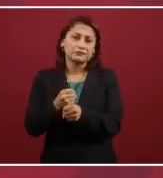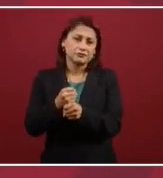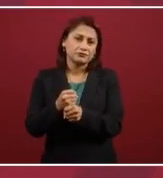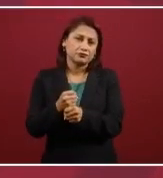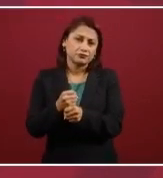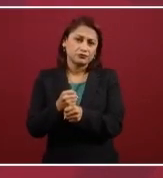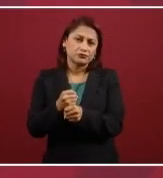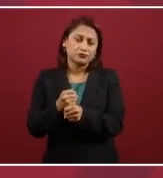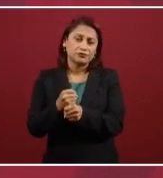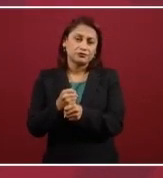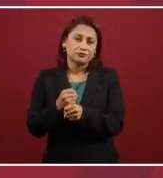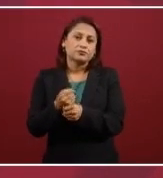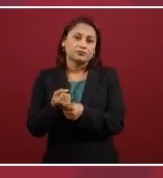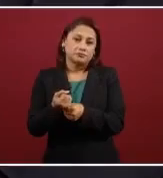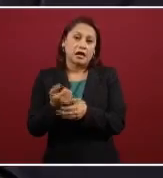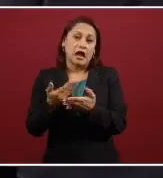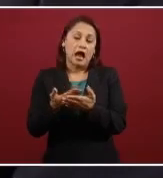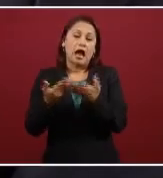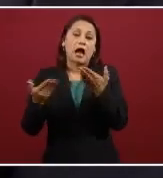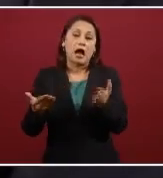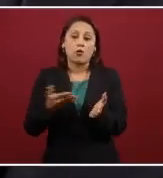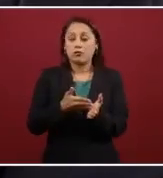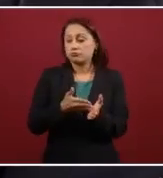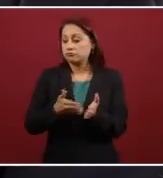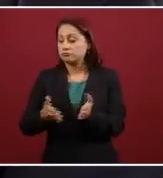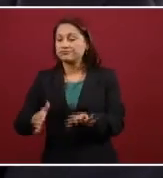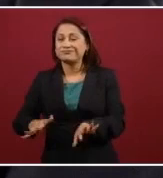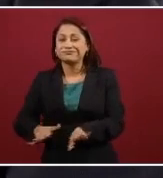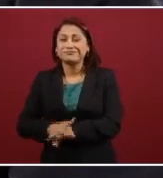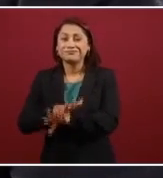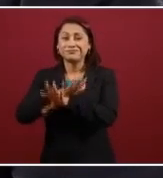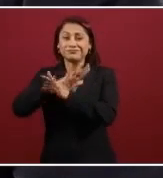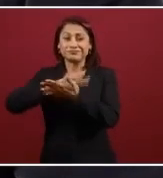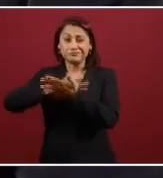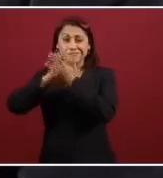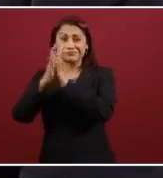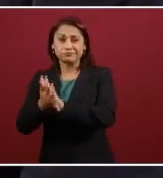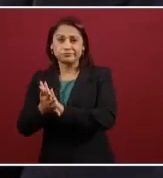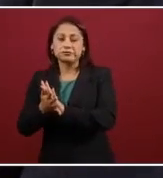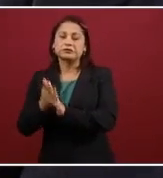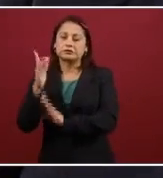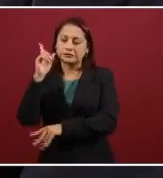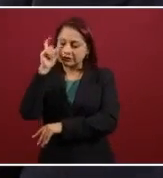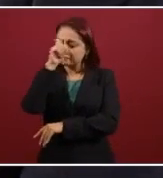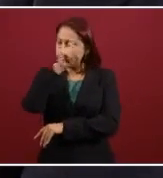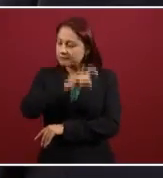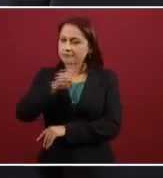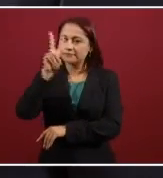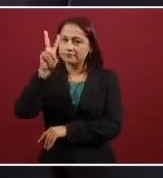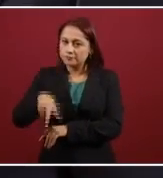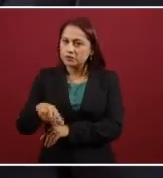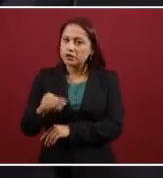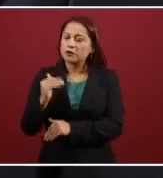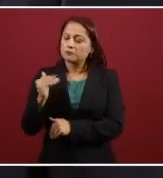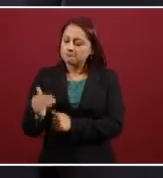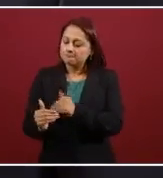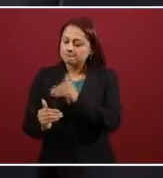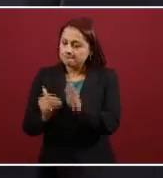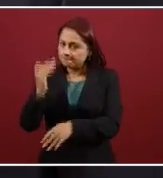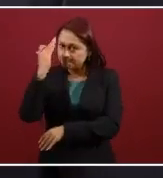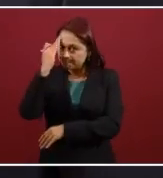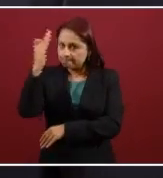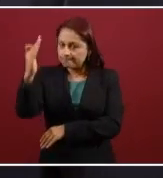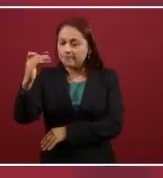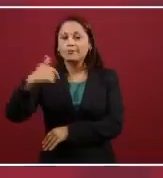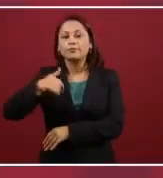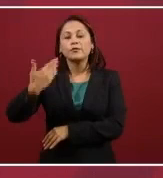Entonces, lleva tiempo. Cuando les hablaba de el plan de desarrollo,